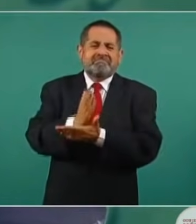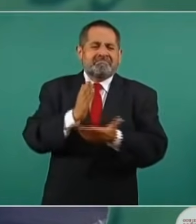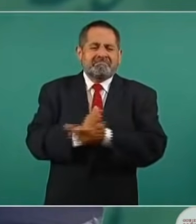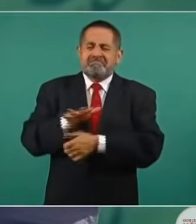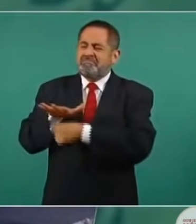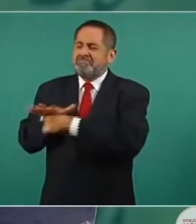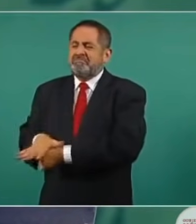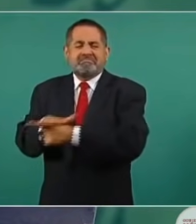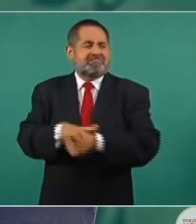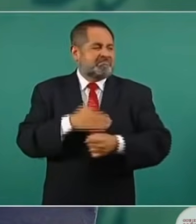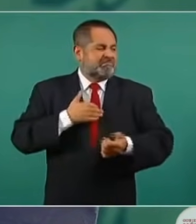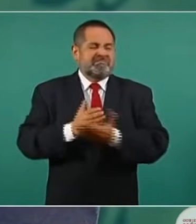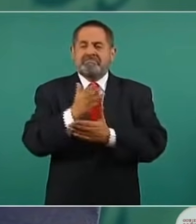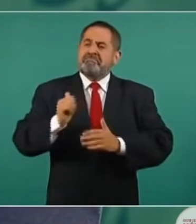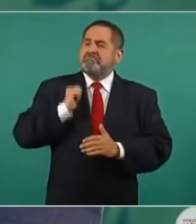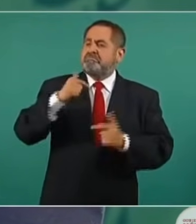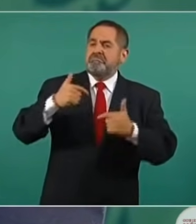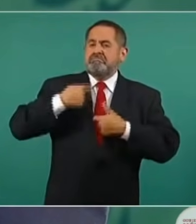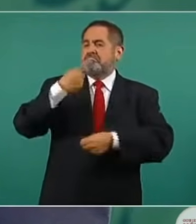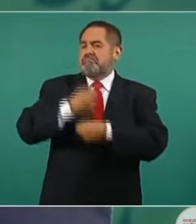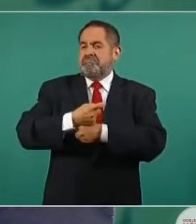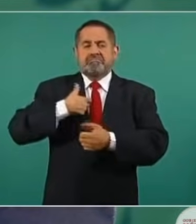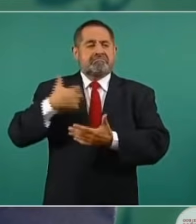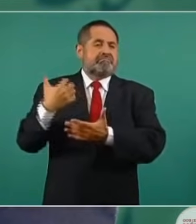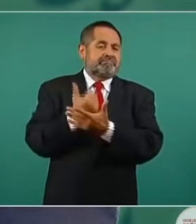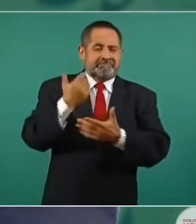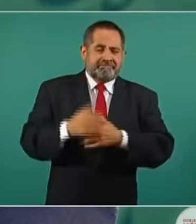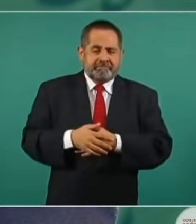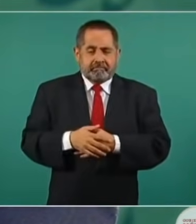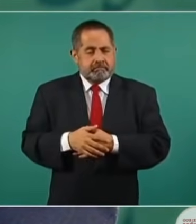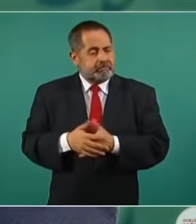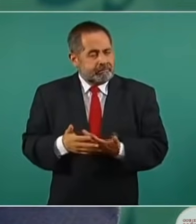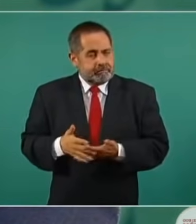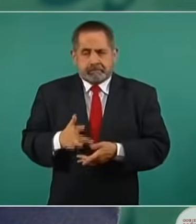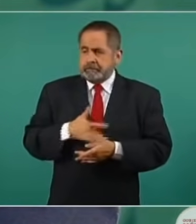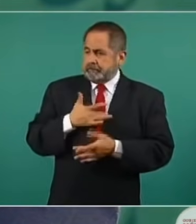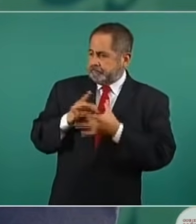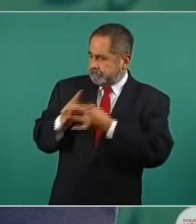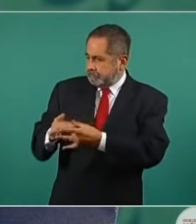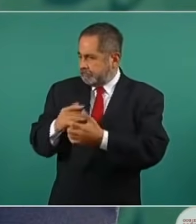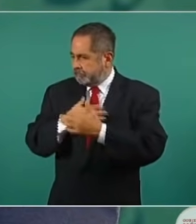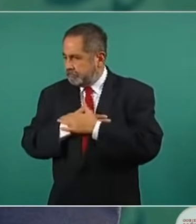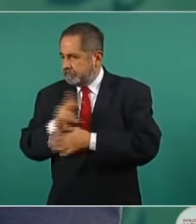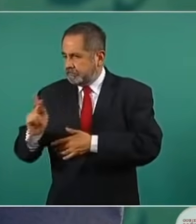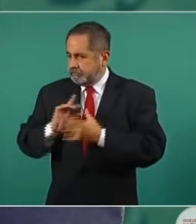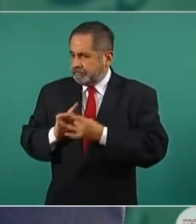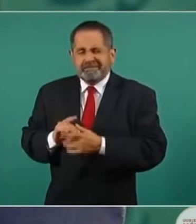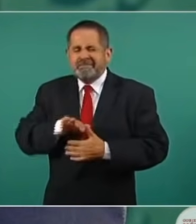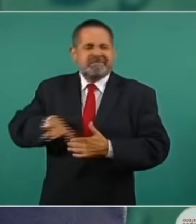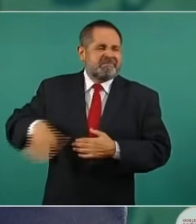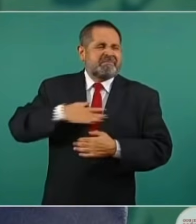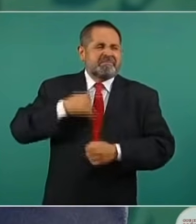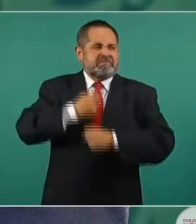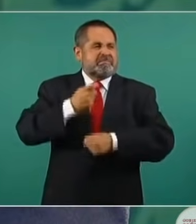los demás, haciendo a un lado el humanismo, el amor al prójimo.